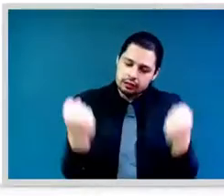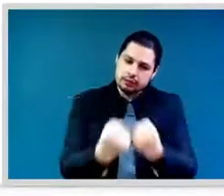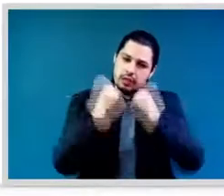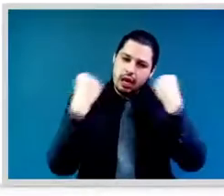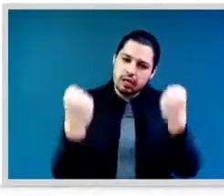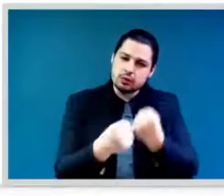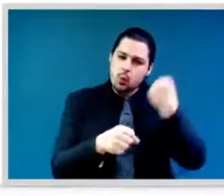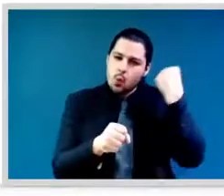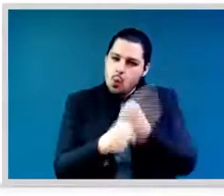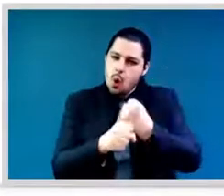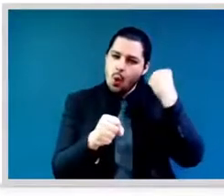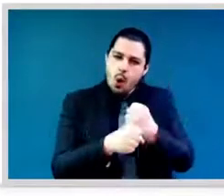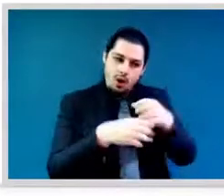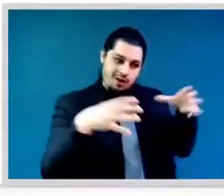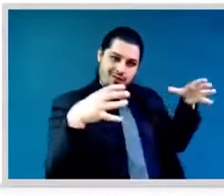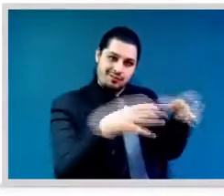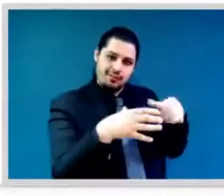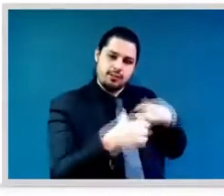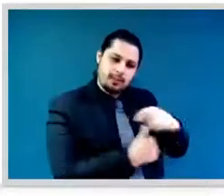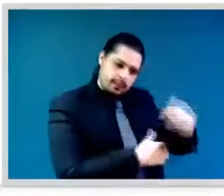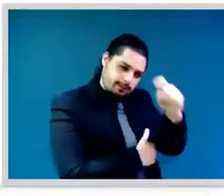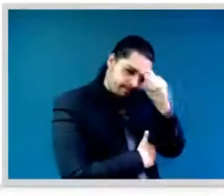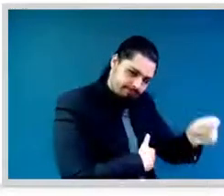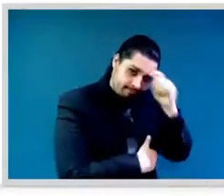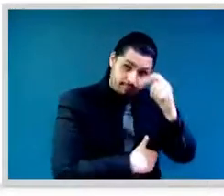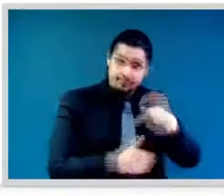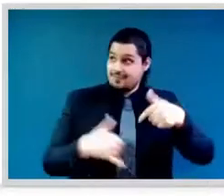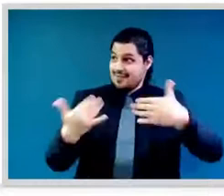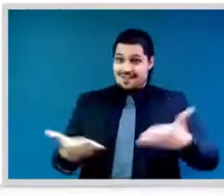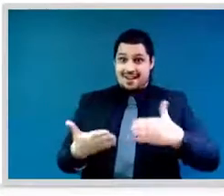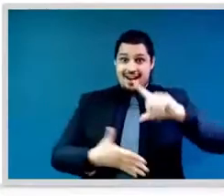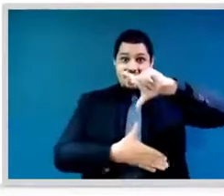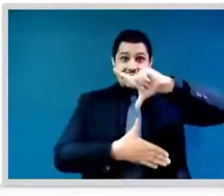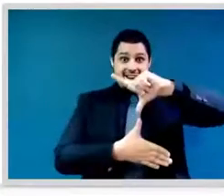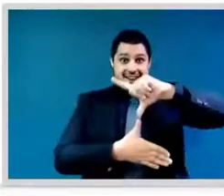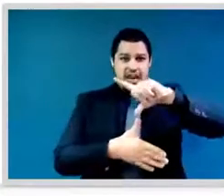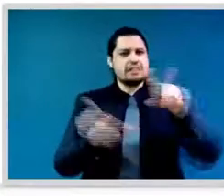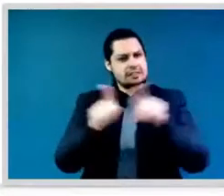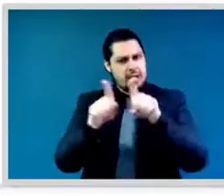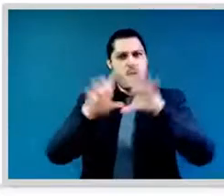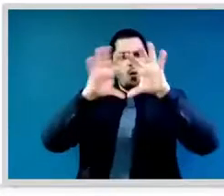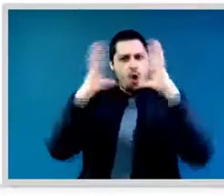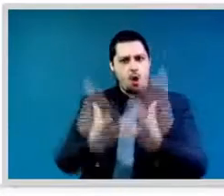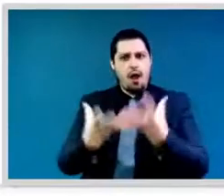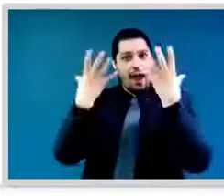hay grandes movimientos de mujeres que han hecho posible esa participación.